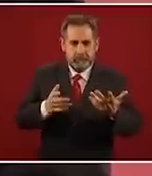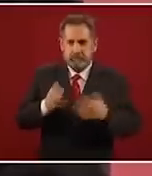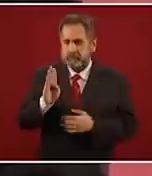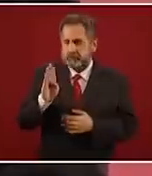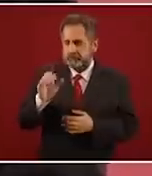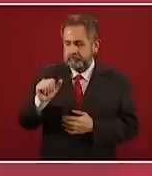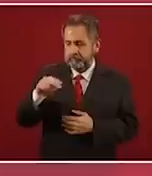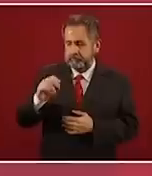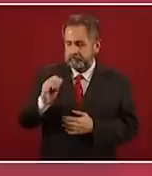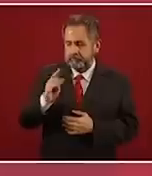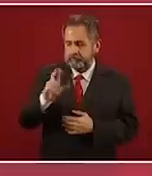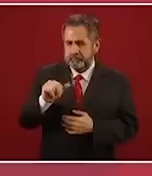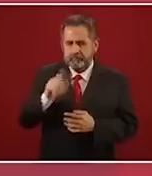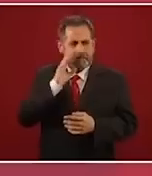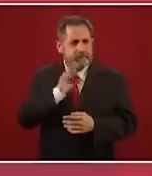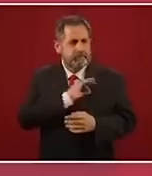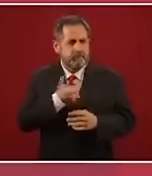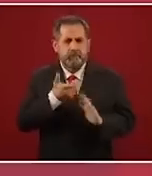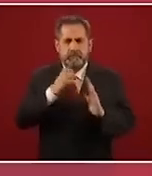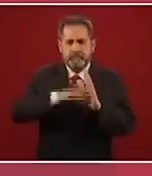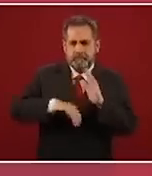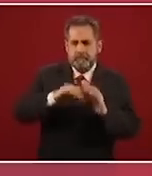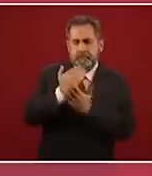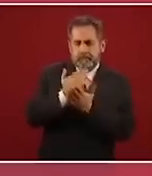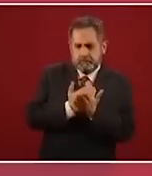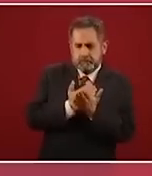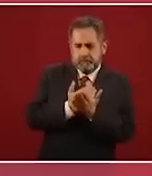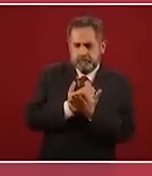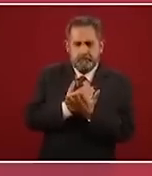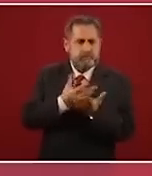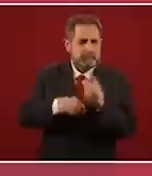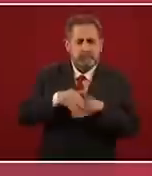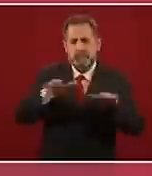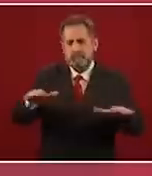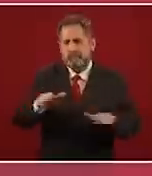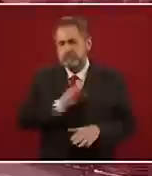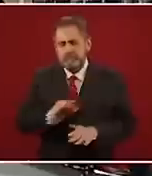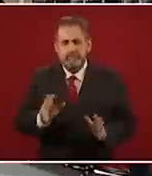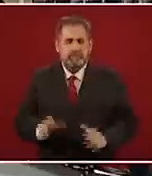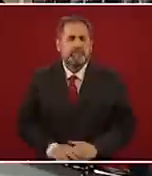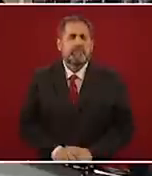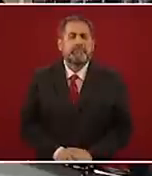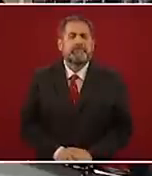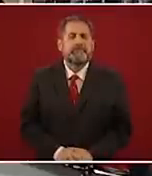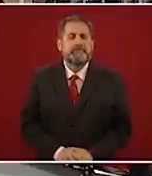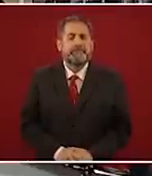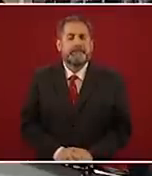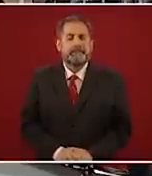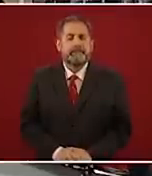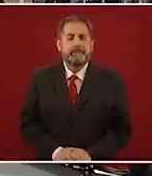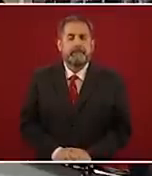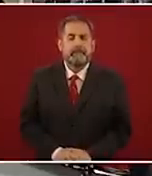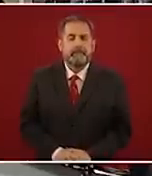Banobra se les descuente lo del avión. Señor presidente, señor